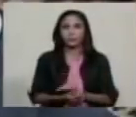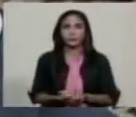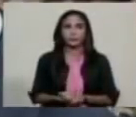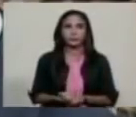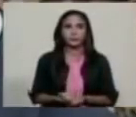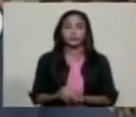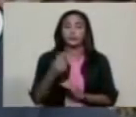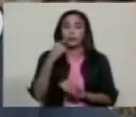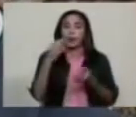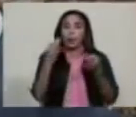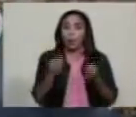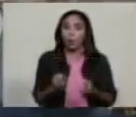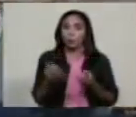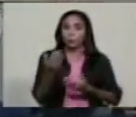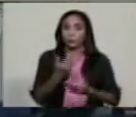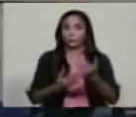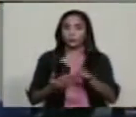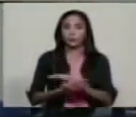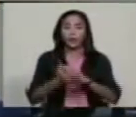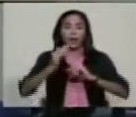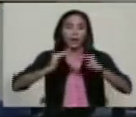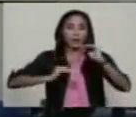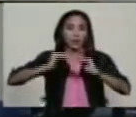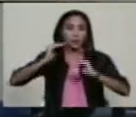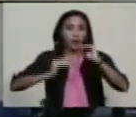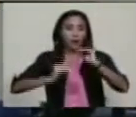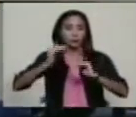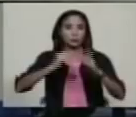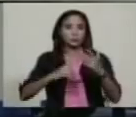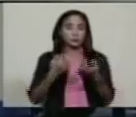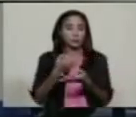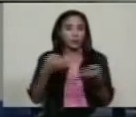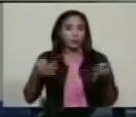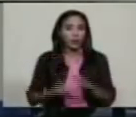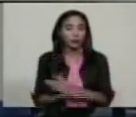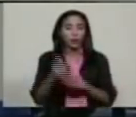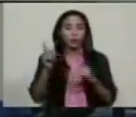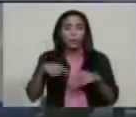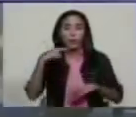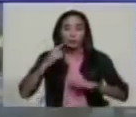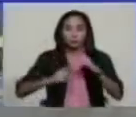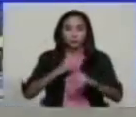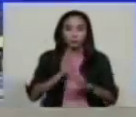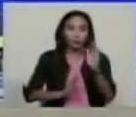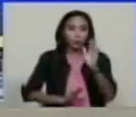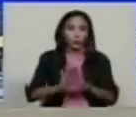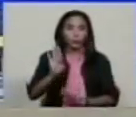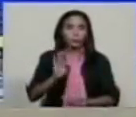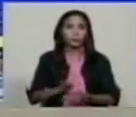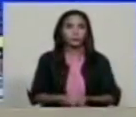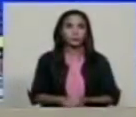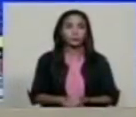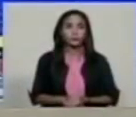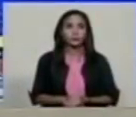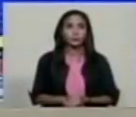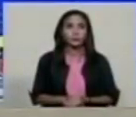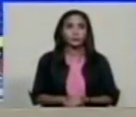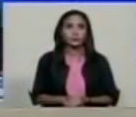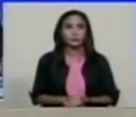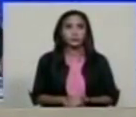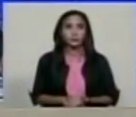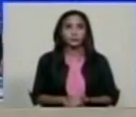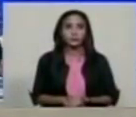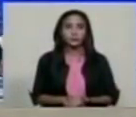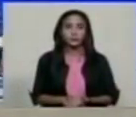Comercio justo, equilibrado y floreciente, que no va a surgir por